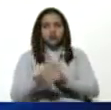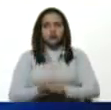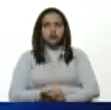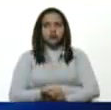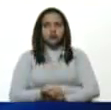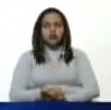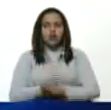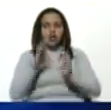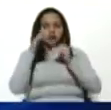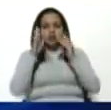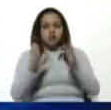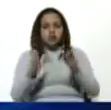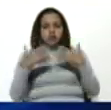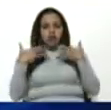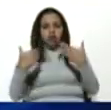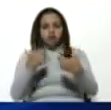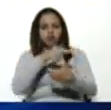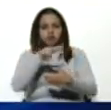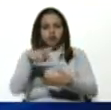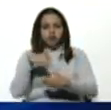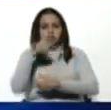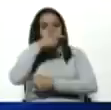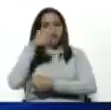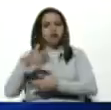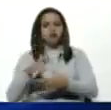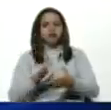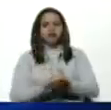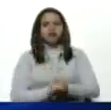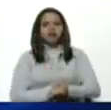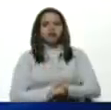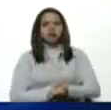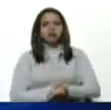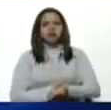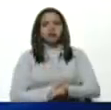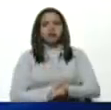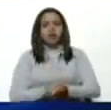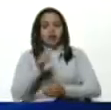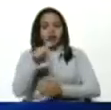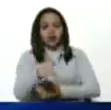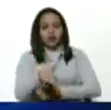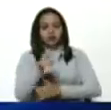atendiendo la salud de nuestro pueblo. De aquí vamos al mundo.